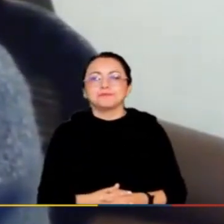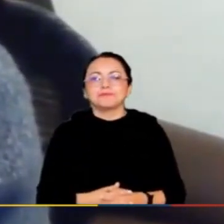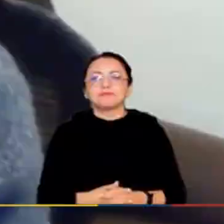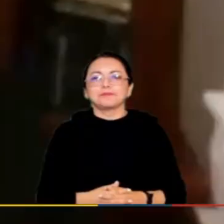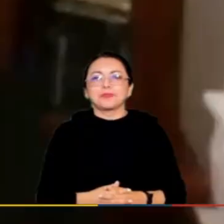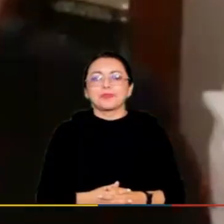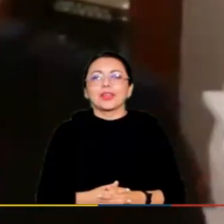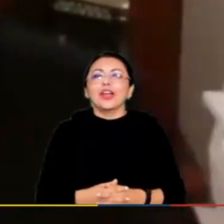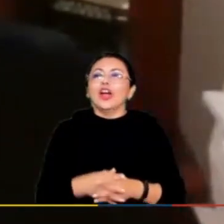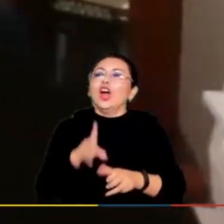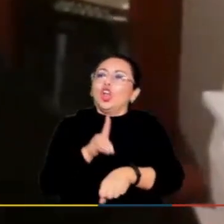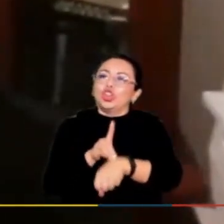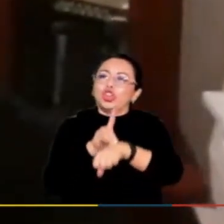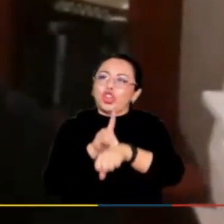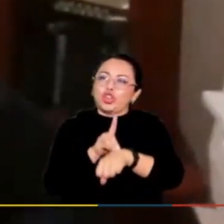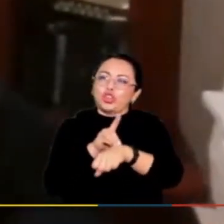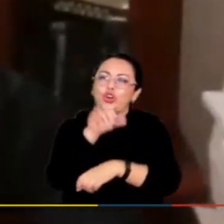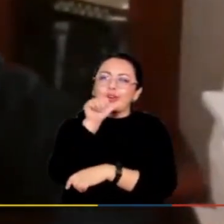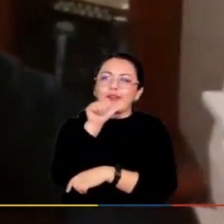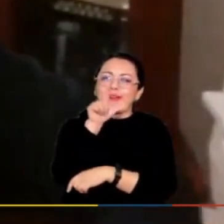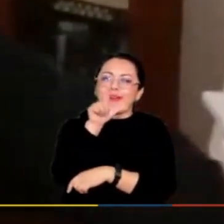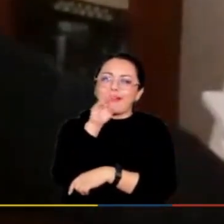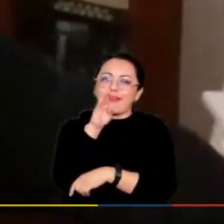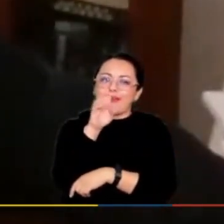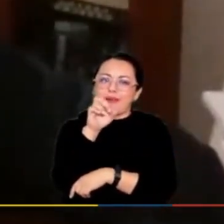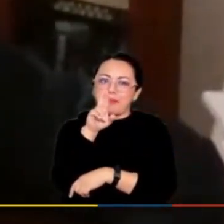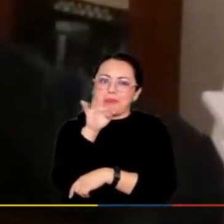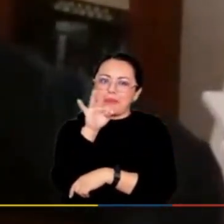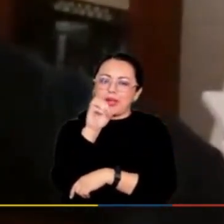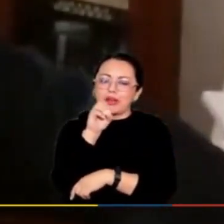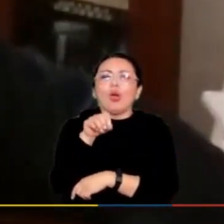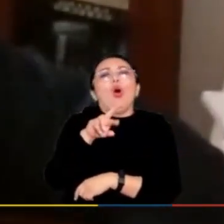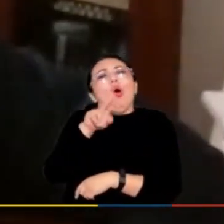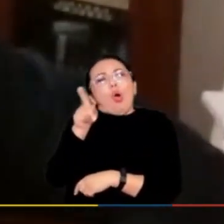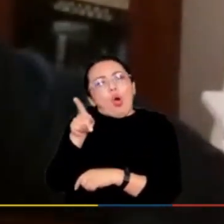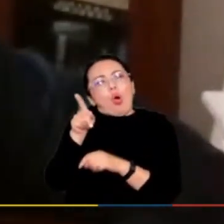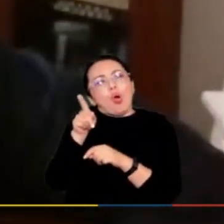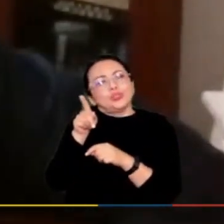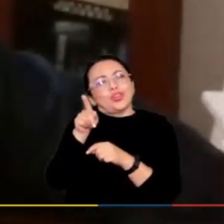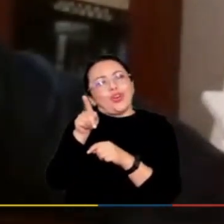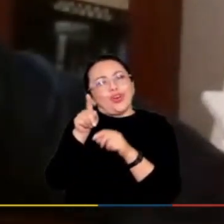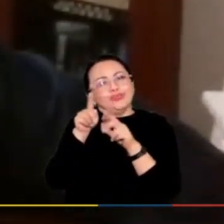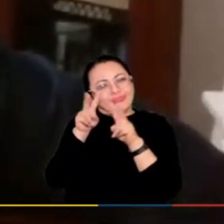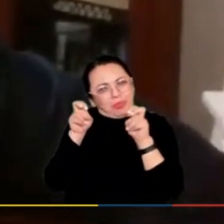Doctor Alberto, hay otro aspecto que me parece muy importante, y es que